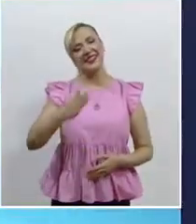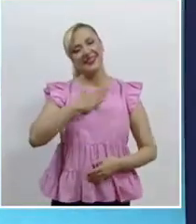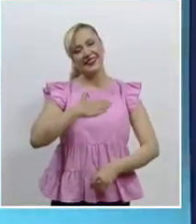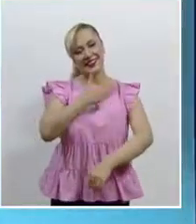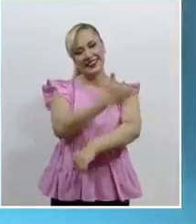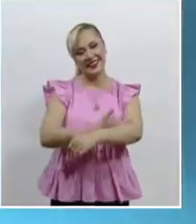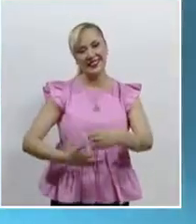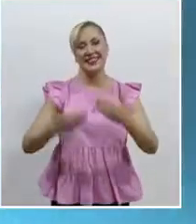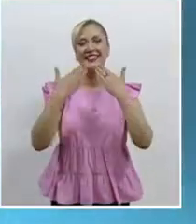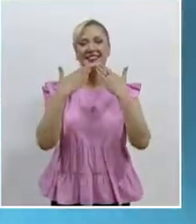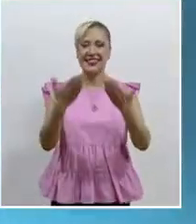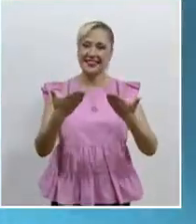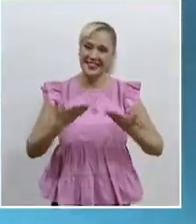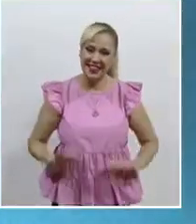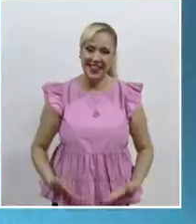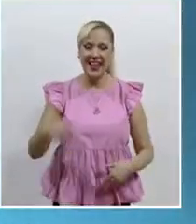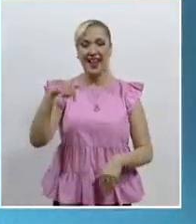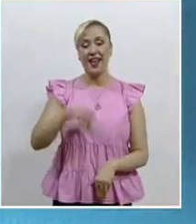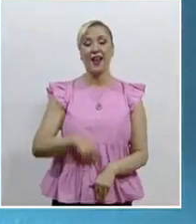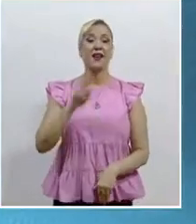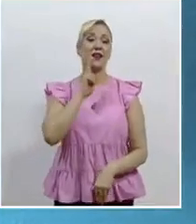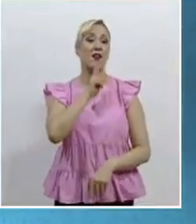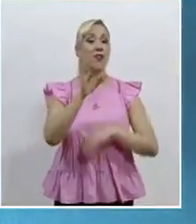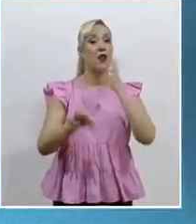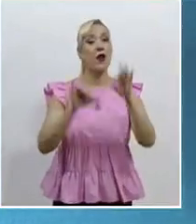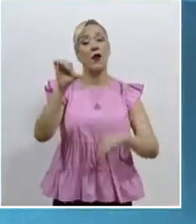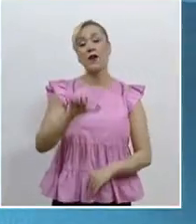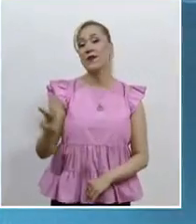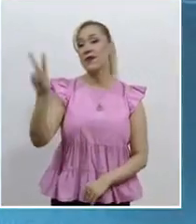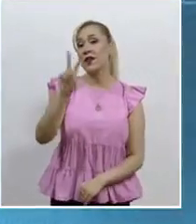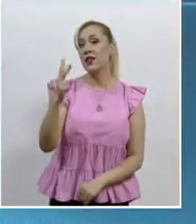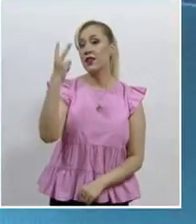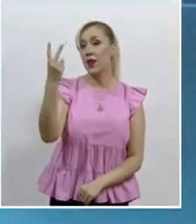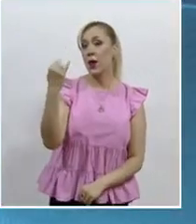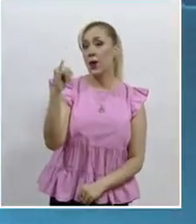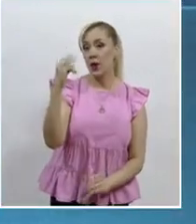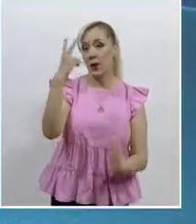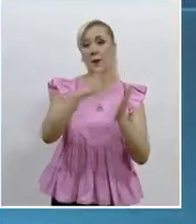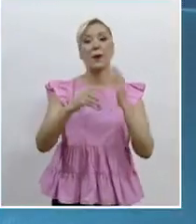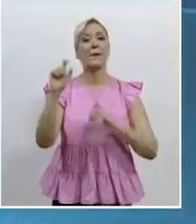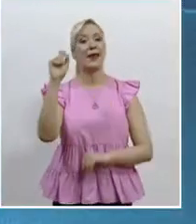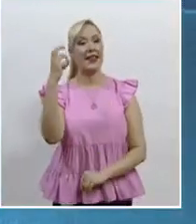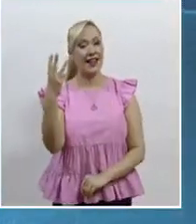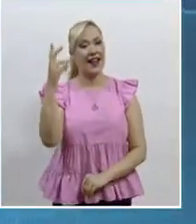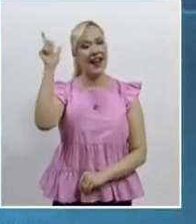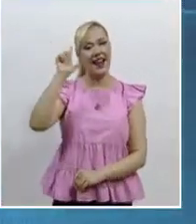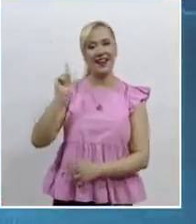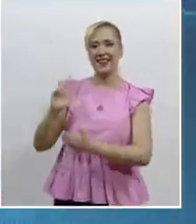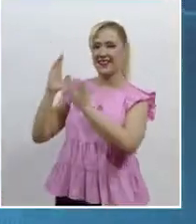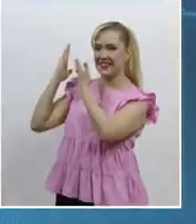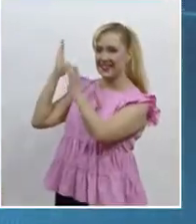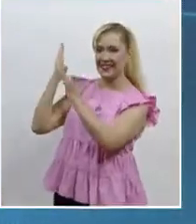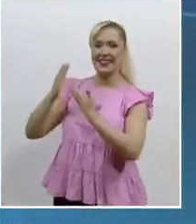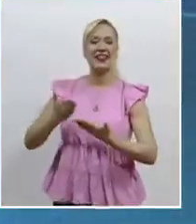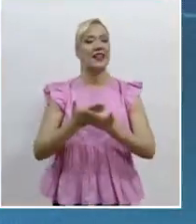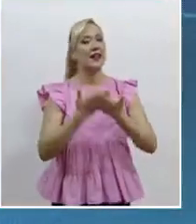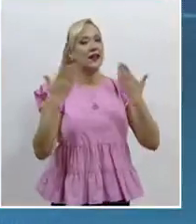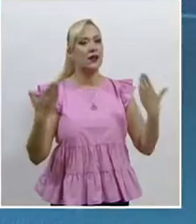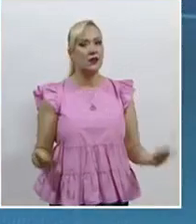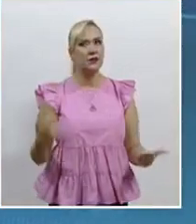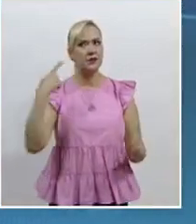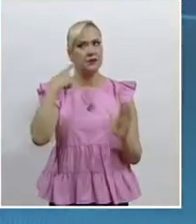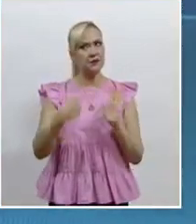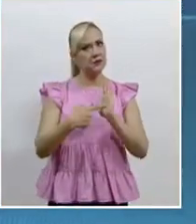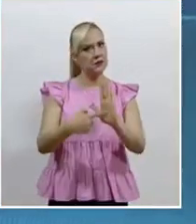Muy buenas tardes, bienvenida a este corte informativo. Hoy es viernes 2 de junio de 2023. Soy Laura Murillo y en los próximos minutos le presentaré